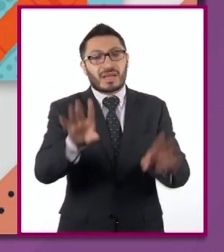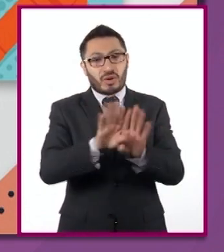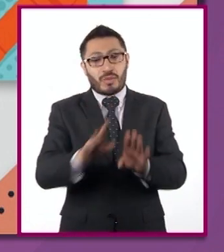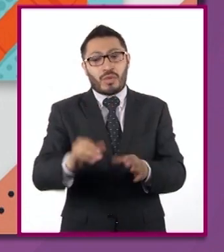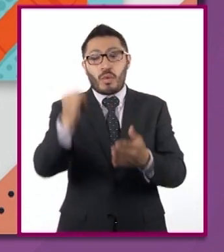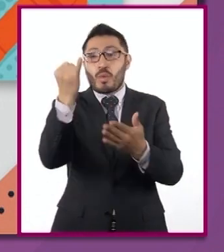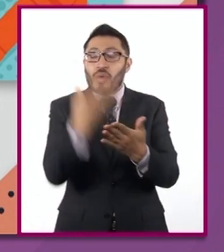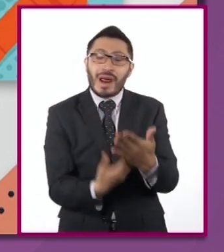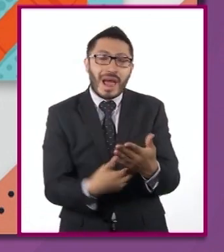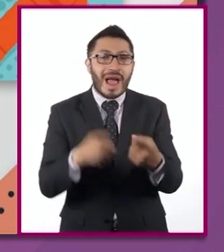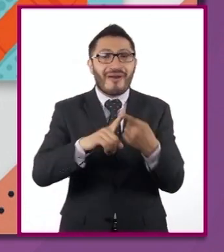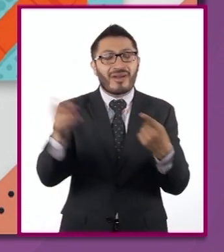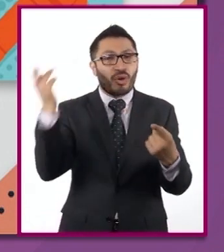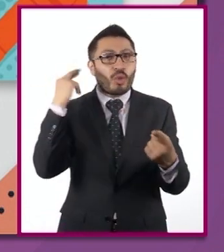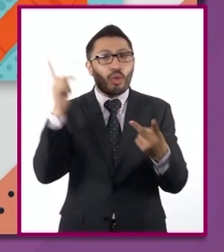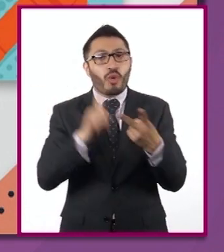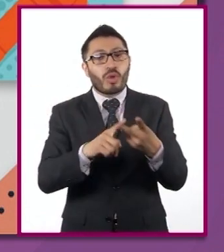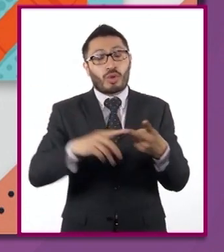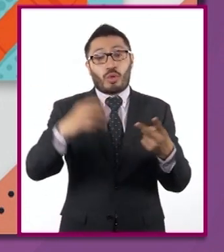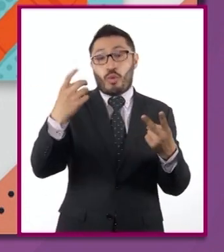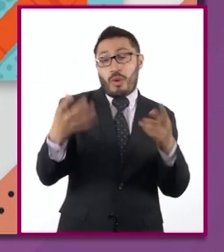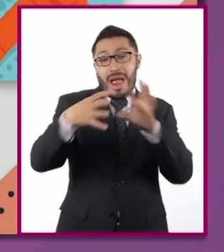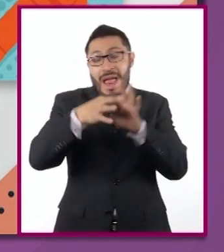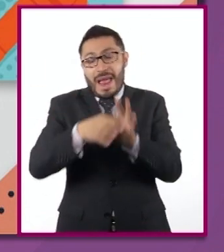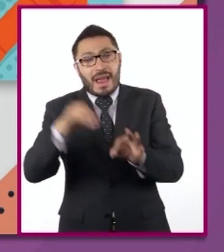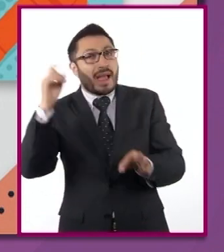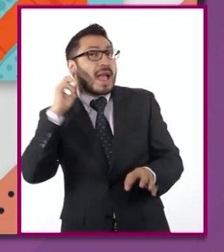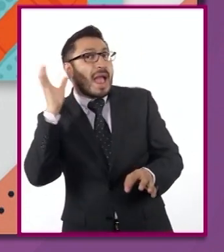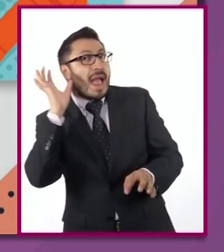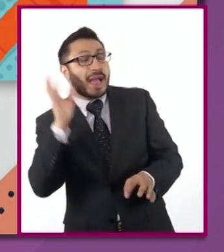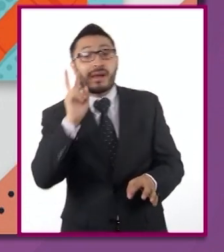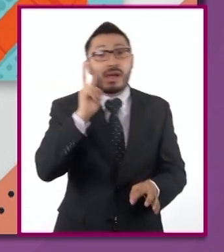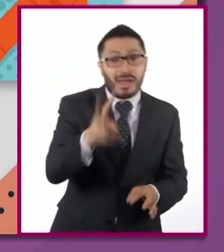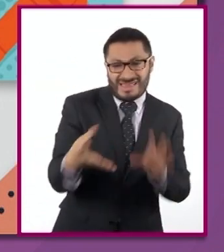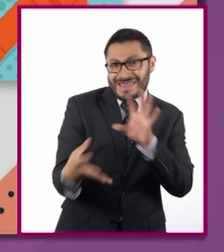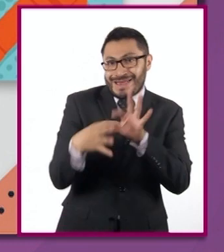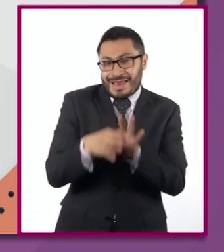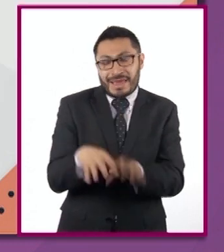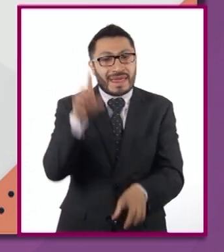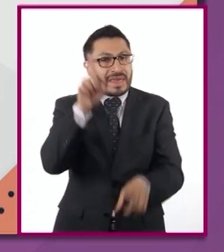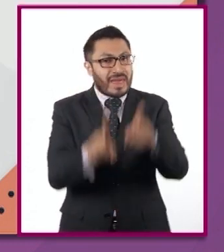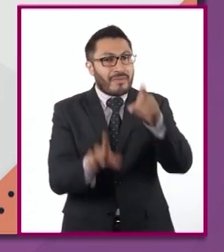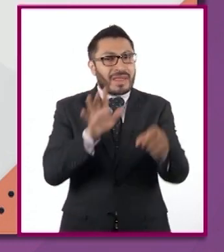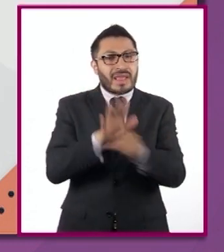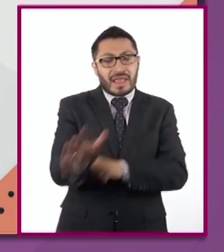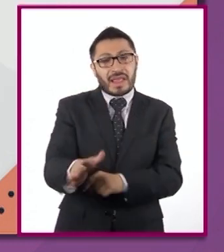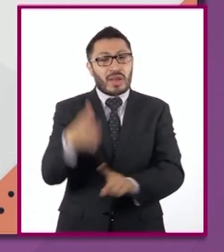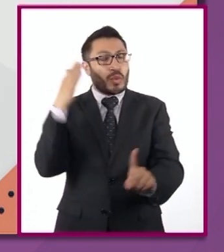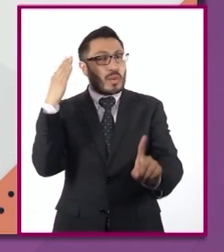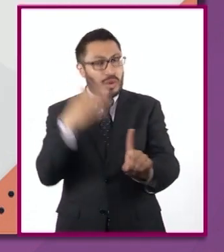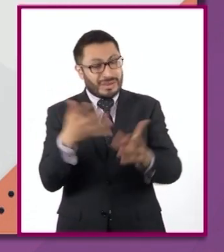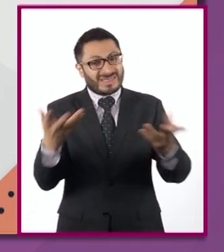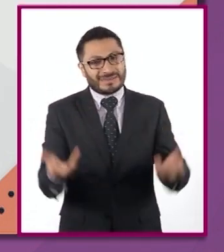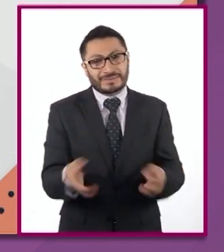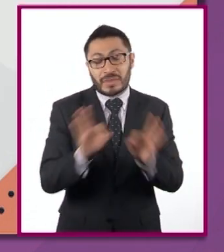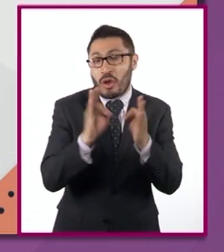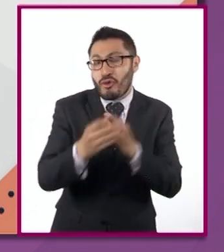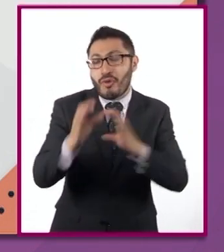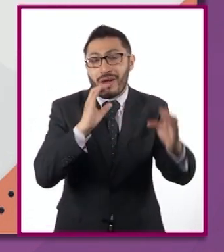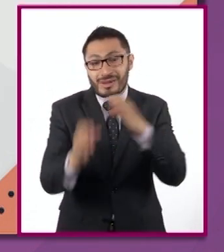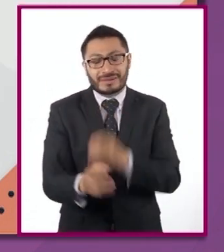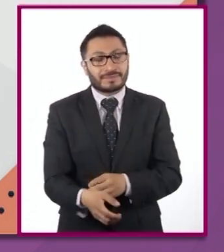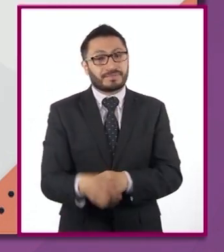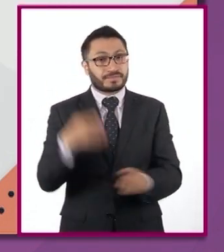gráficos, sonoros o audiovisuales, dependiendo del medio en que se presenten. Tienen como función